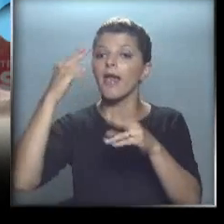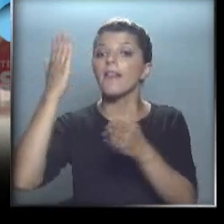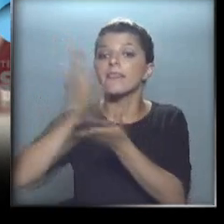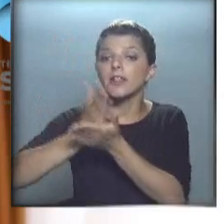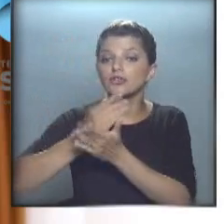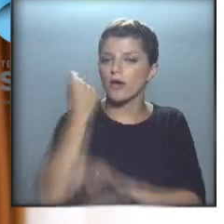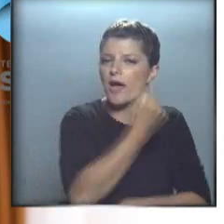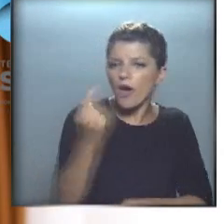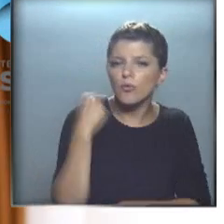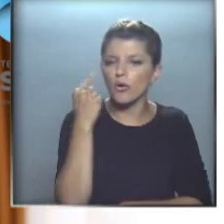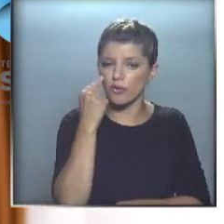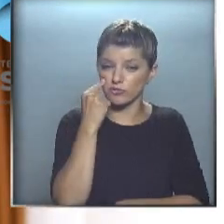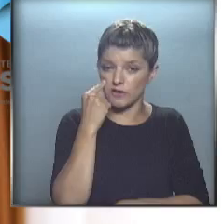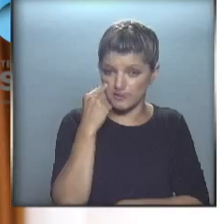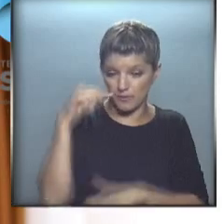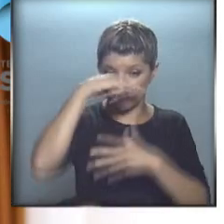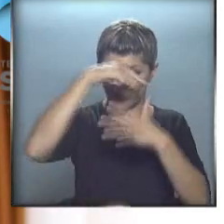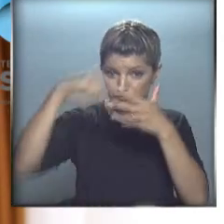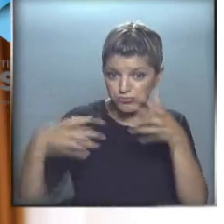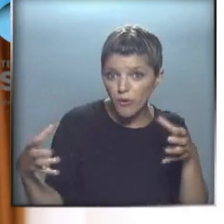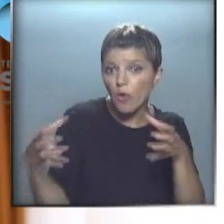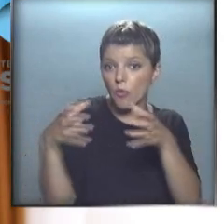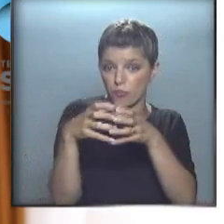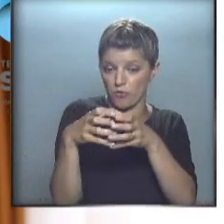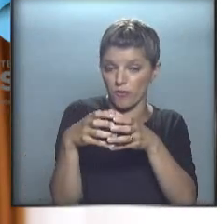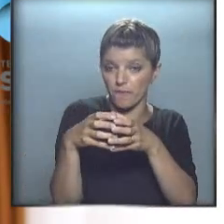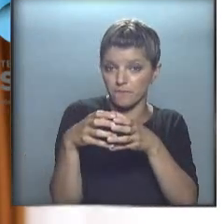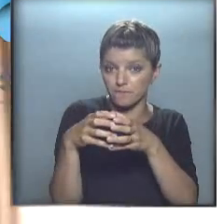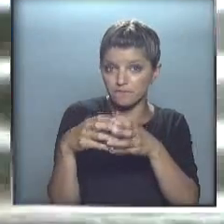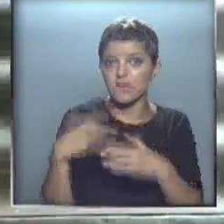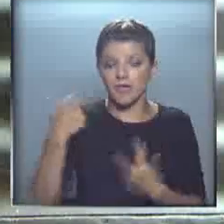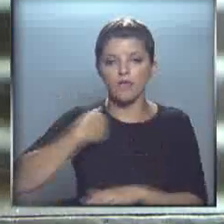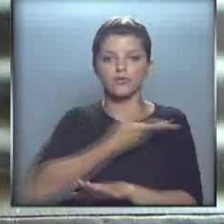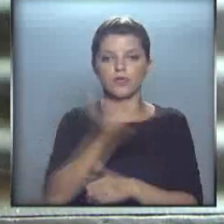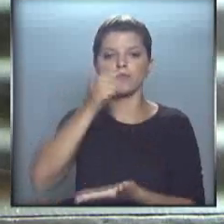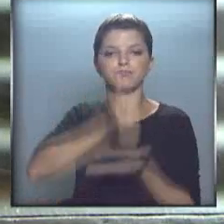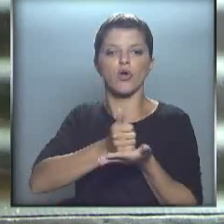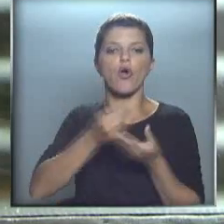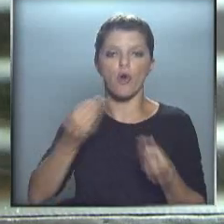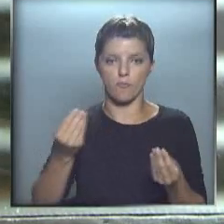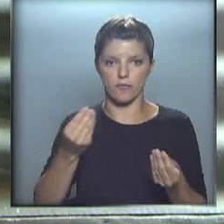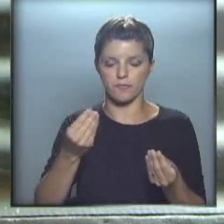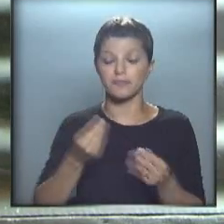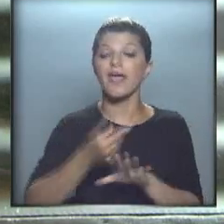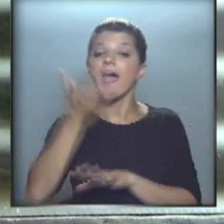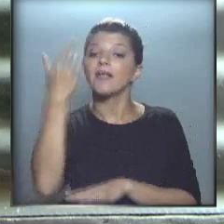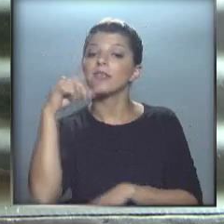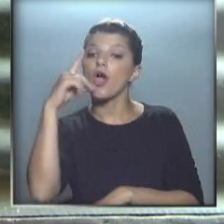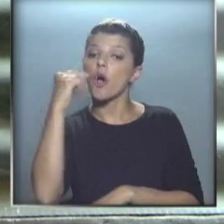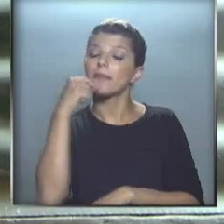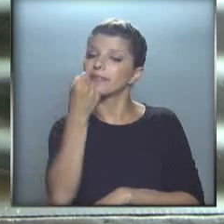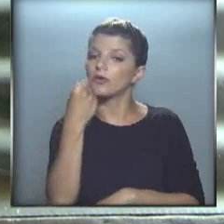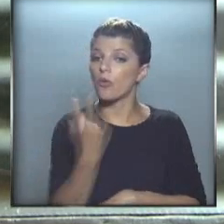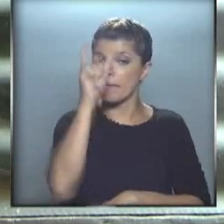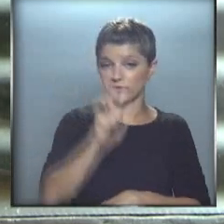es cada persona para de esa manera ubicarse frente a la sociedad. Jean-Paul Sartre dijo alguna vez que uno es lo que